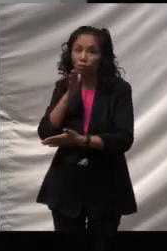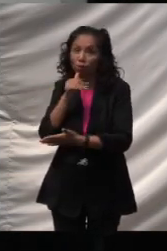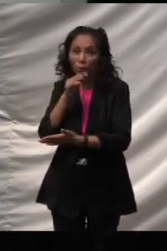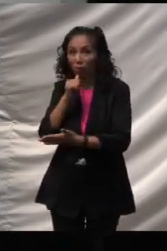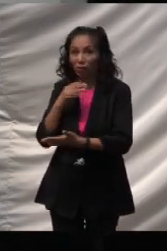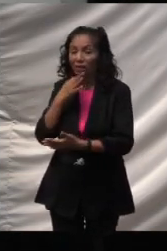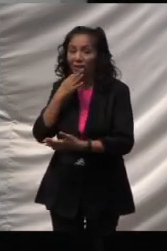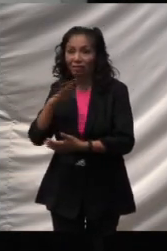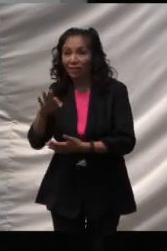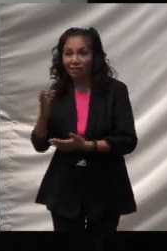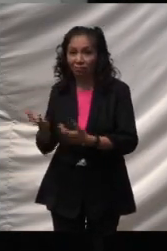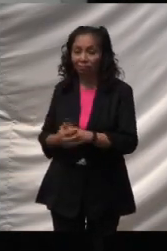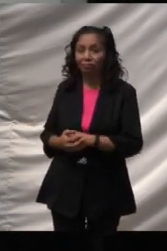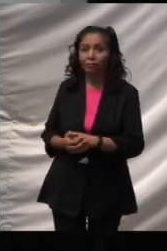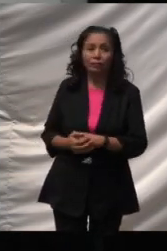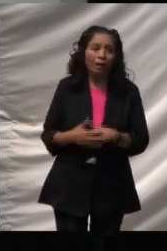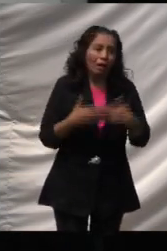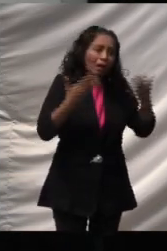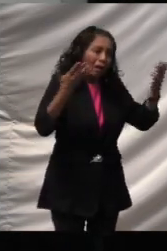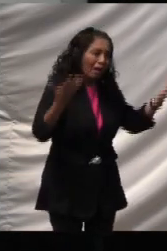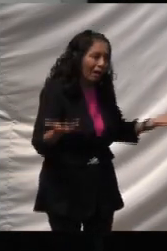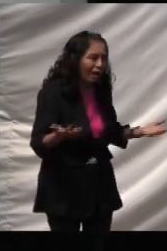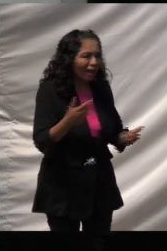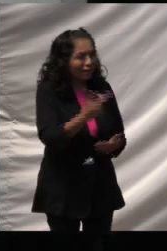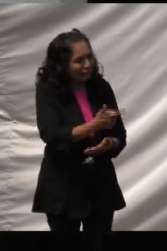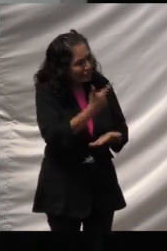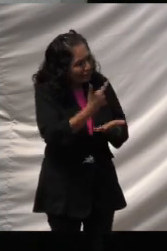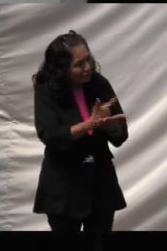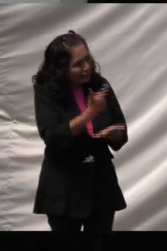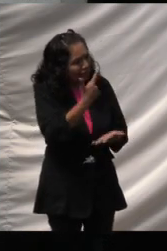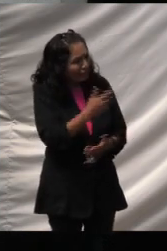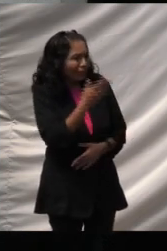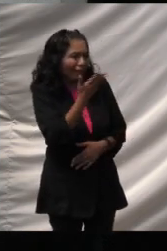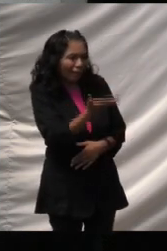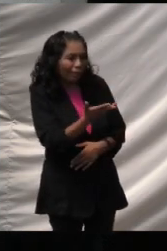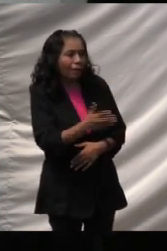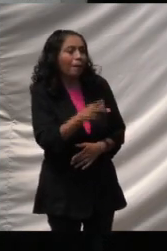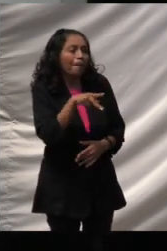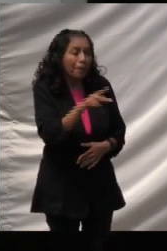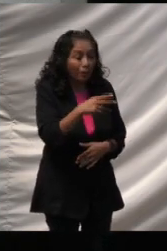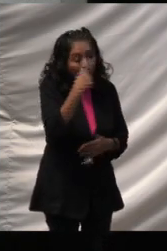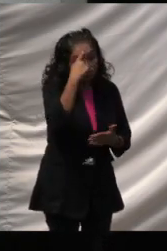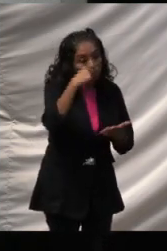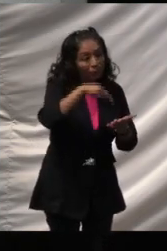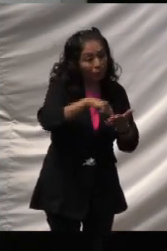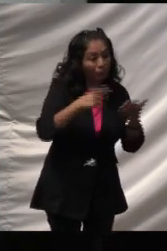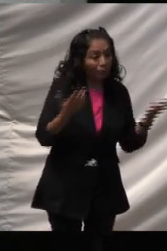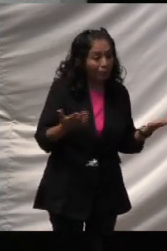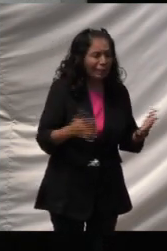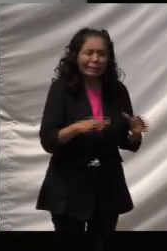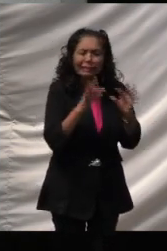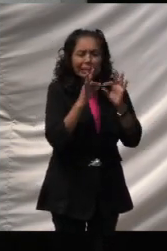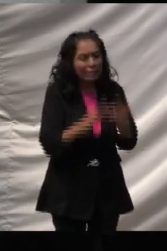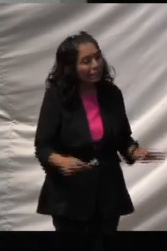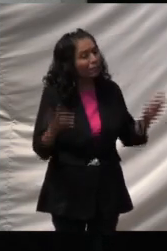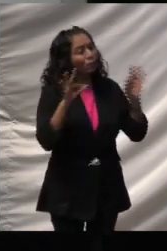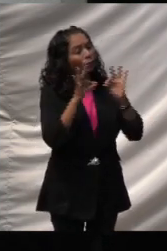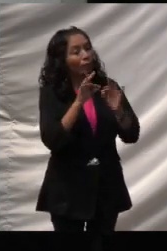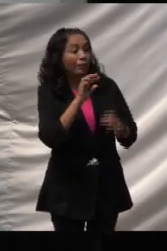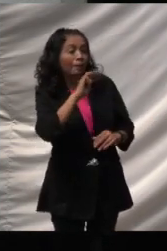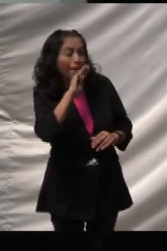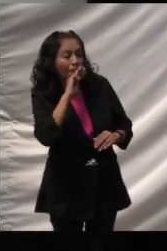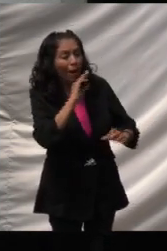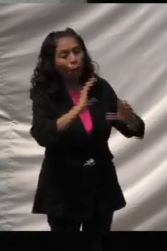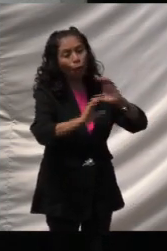calificaciones que he tenido. Marla, es grave lo que me dices, pero créeme, el tener una buena comunicación con tus